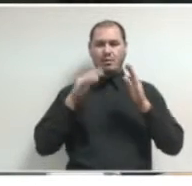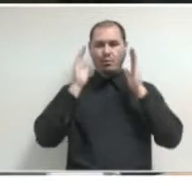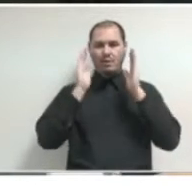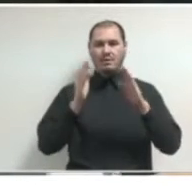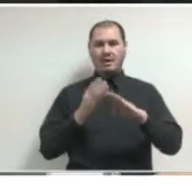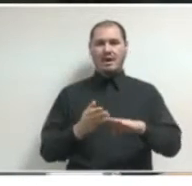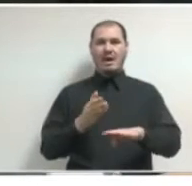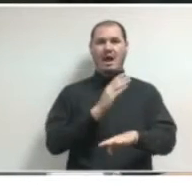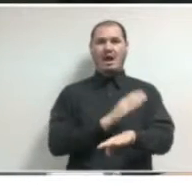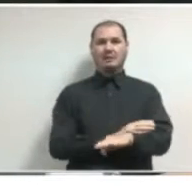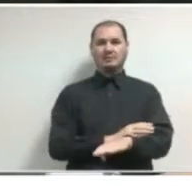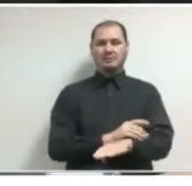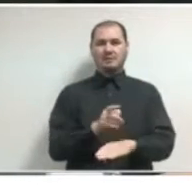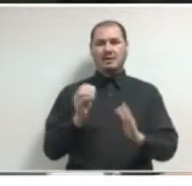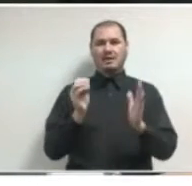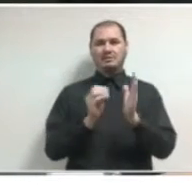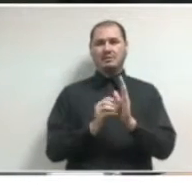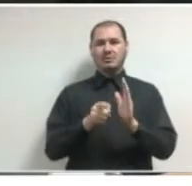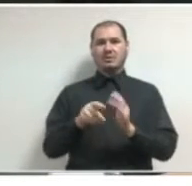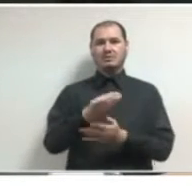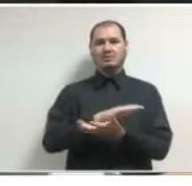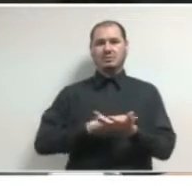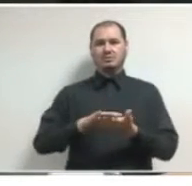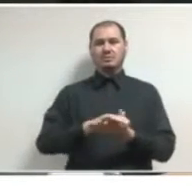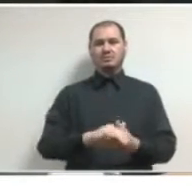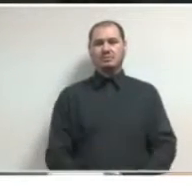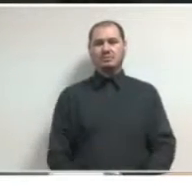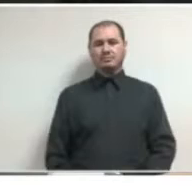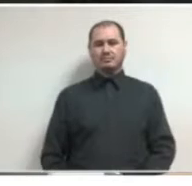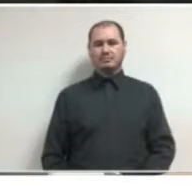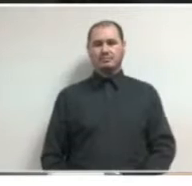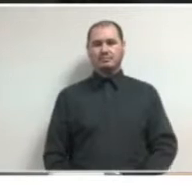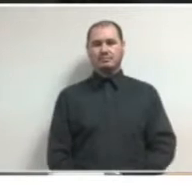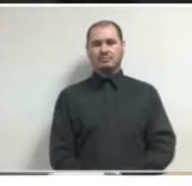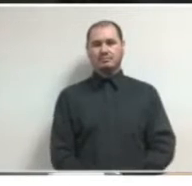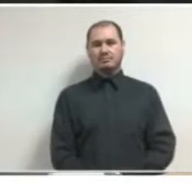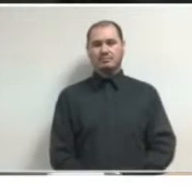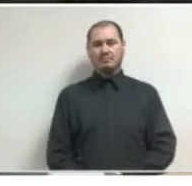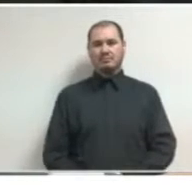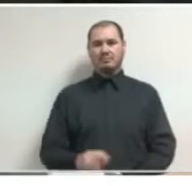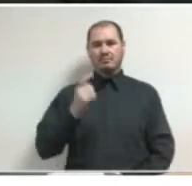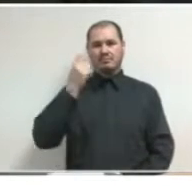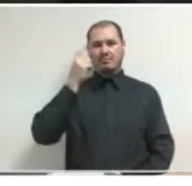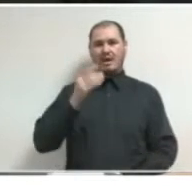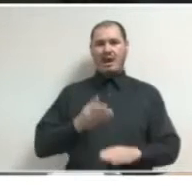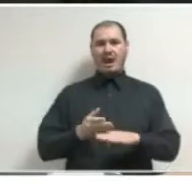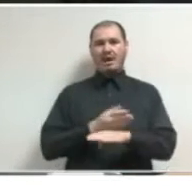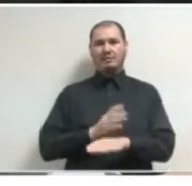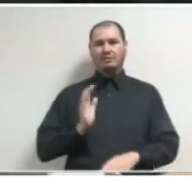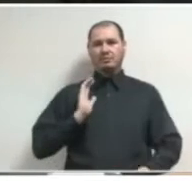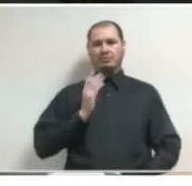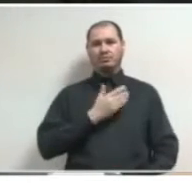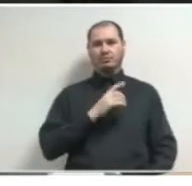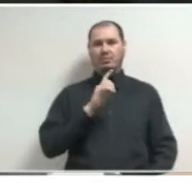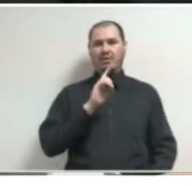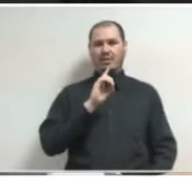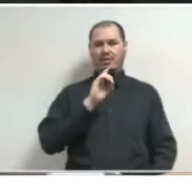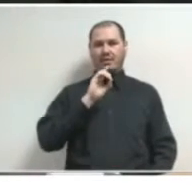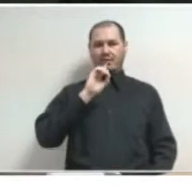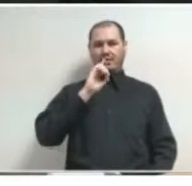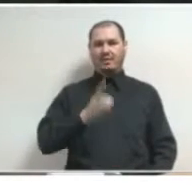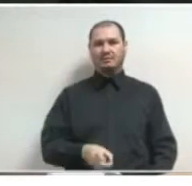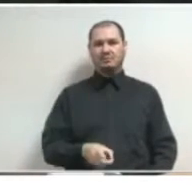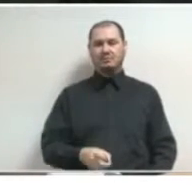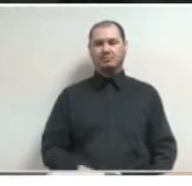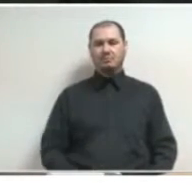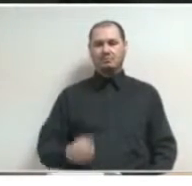de haber incurrido en una situación como la que nos obligó a tomar esta por amoco